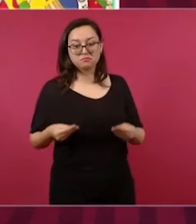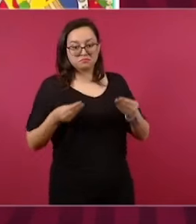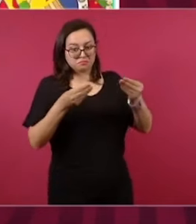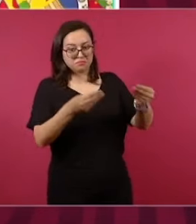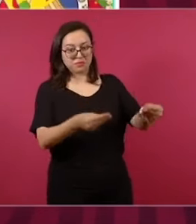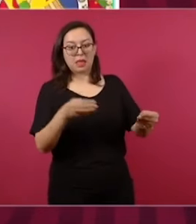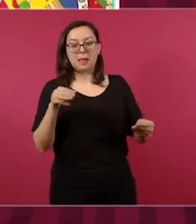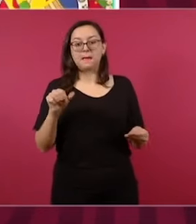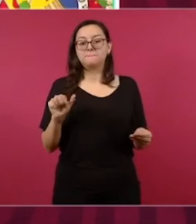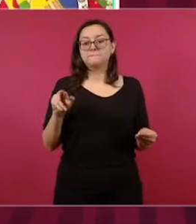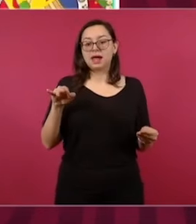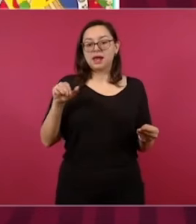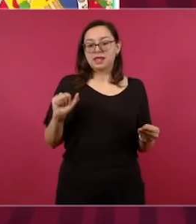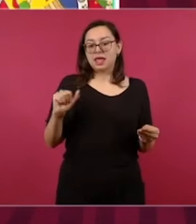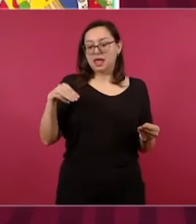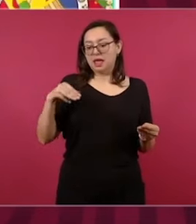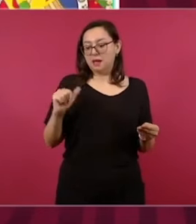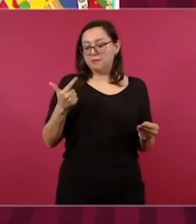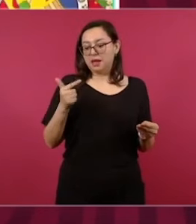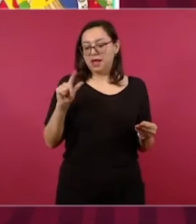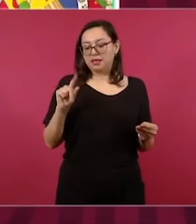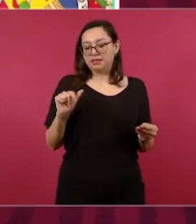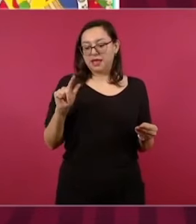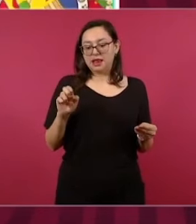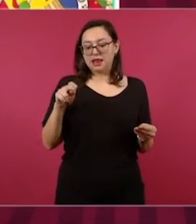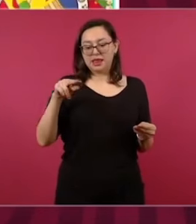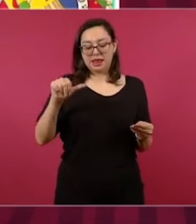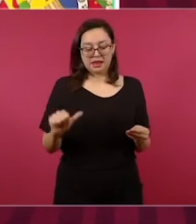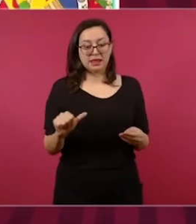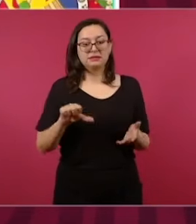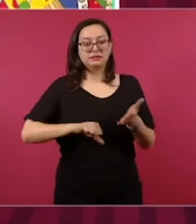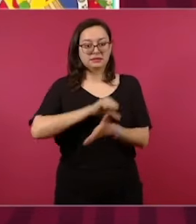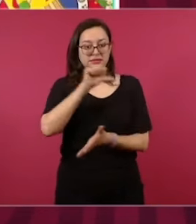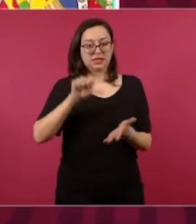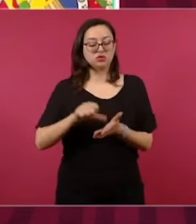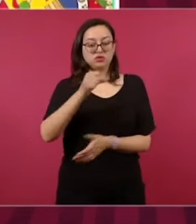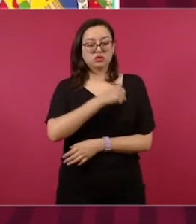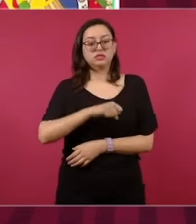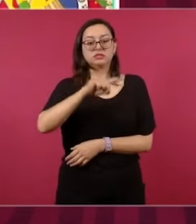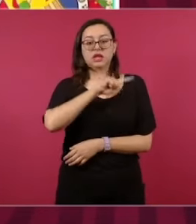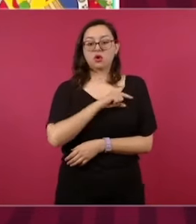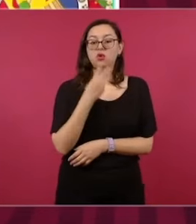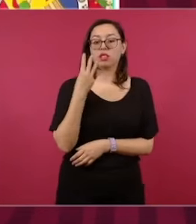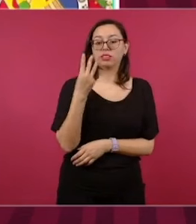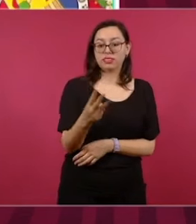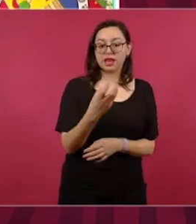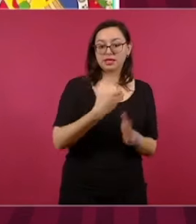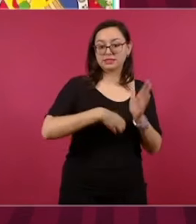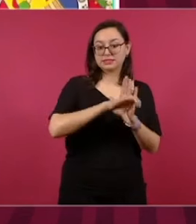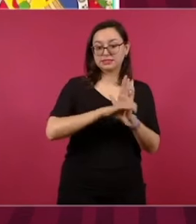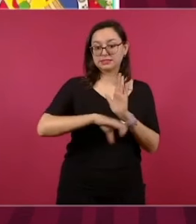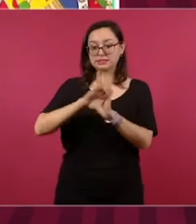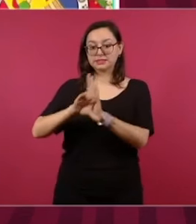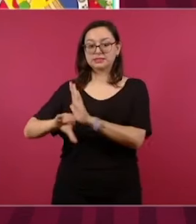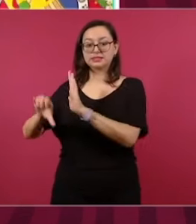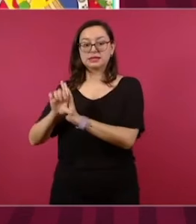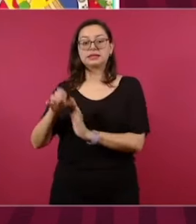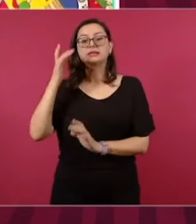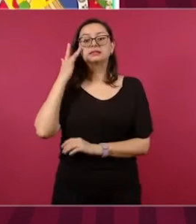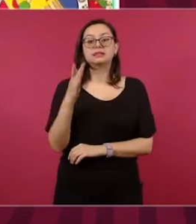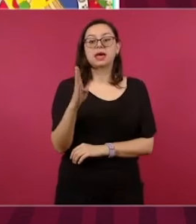Magdalena Andrés Castillo de este centro de salud de 3 núcleos básicos en San Bartolo,